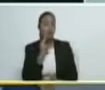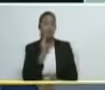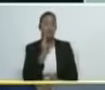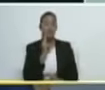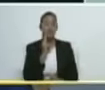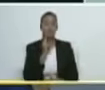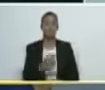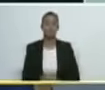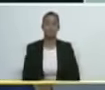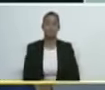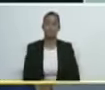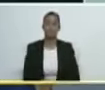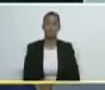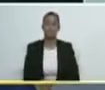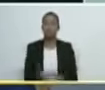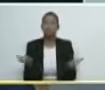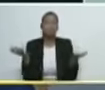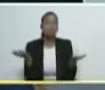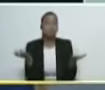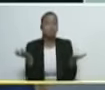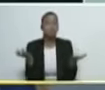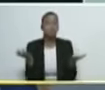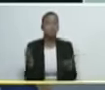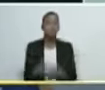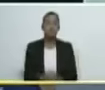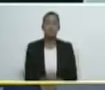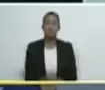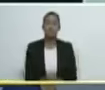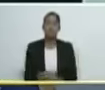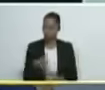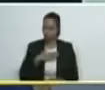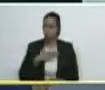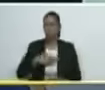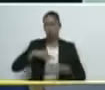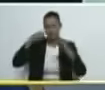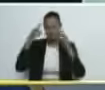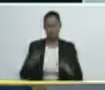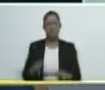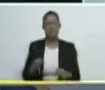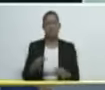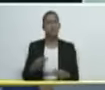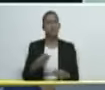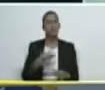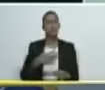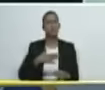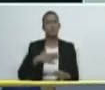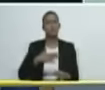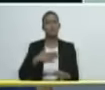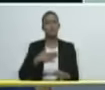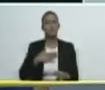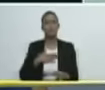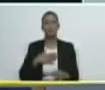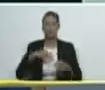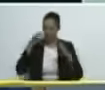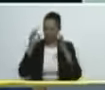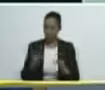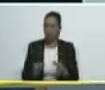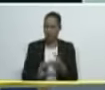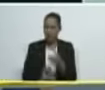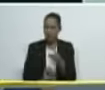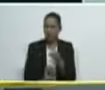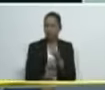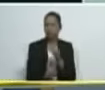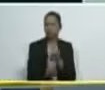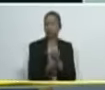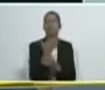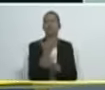Frente a la nada de los apellidos, estoy seguro, se impondrá el renacimiento nacional con